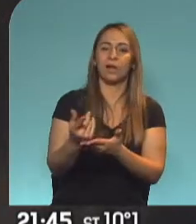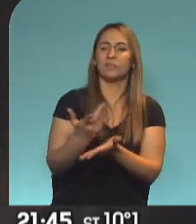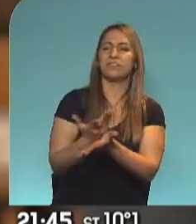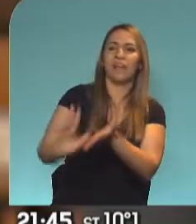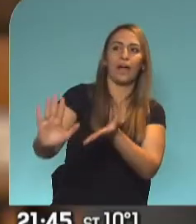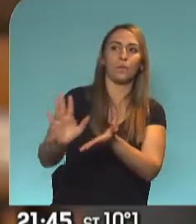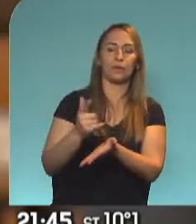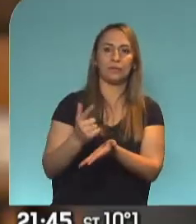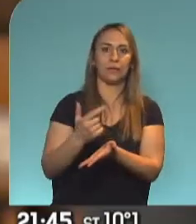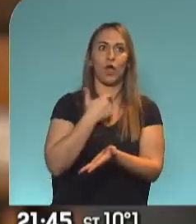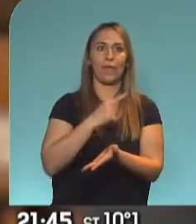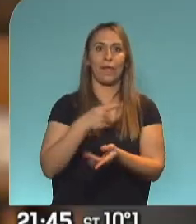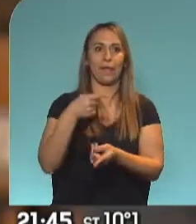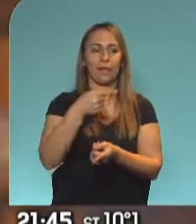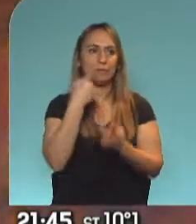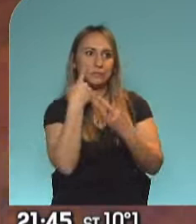corrupción, no me parece.